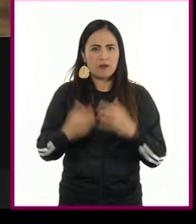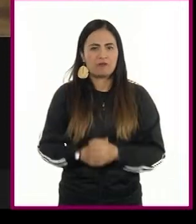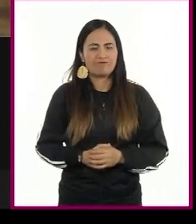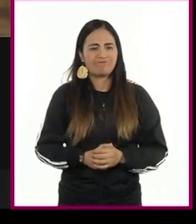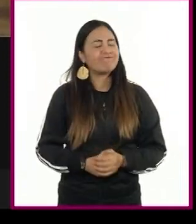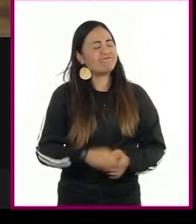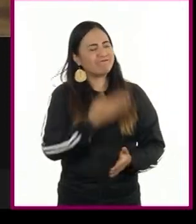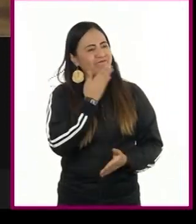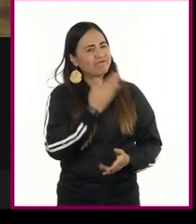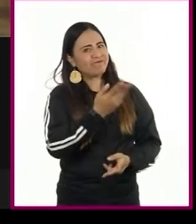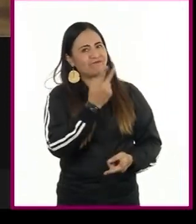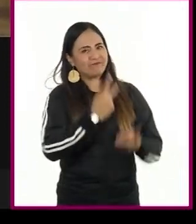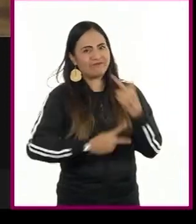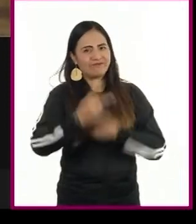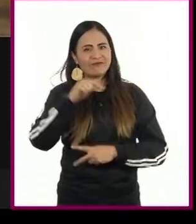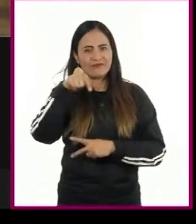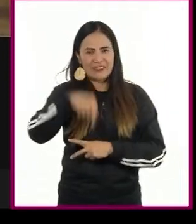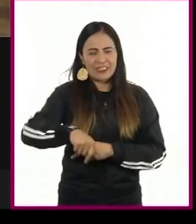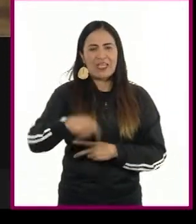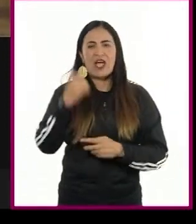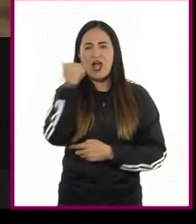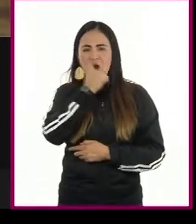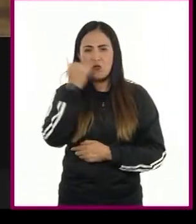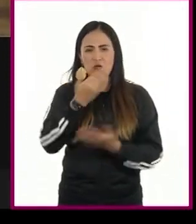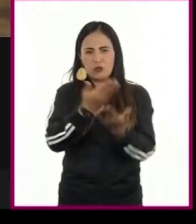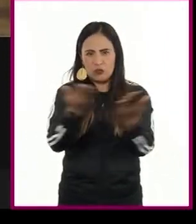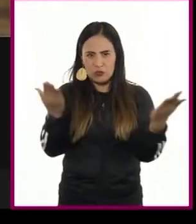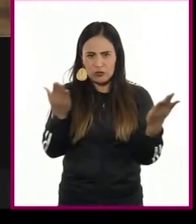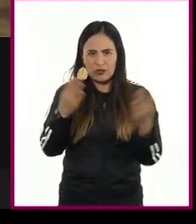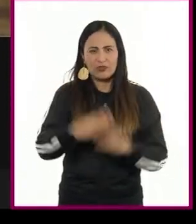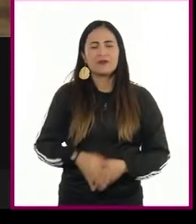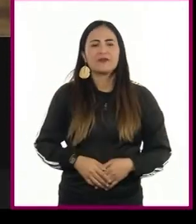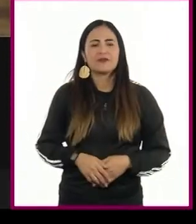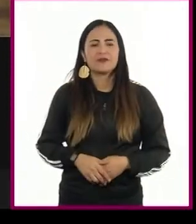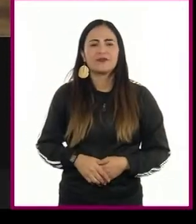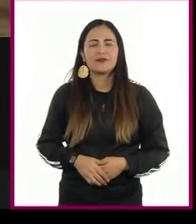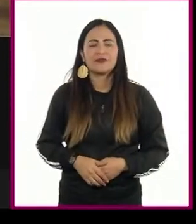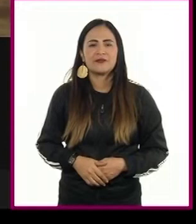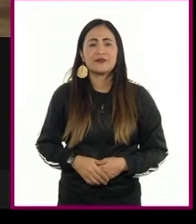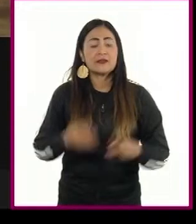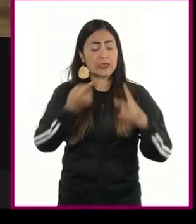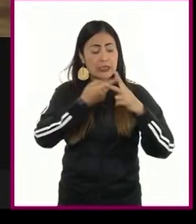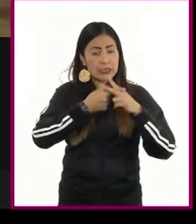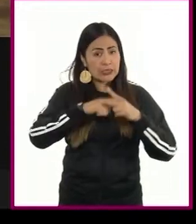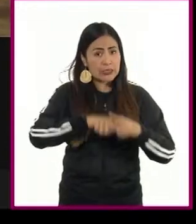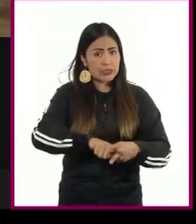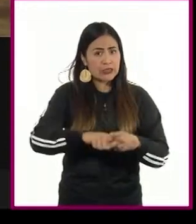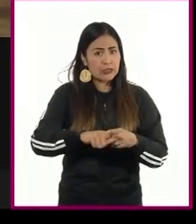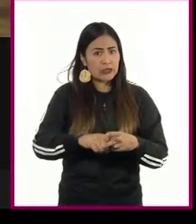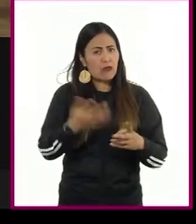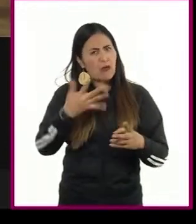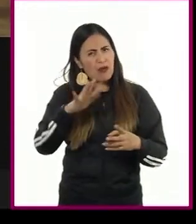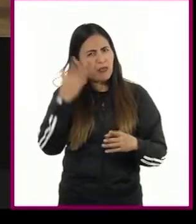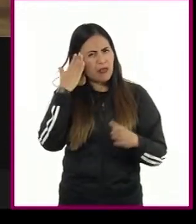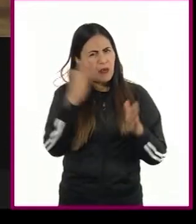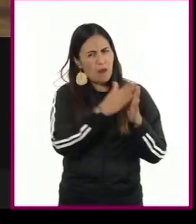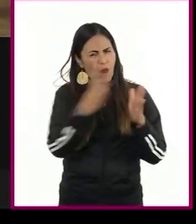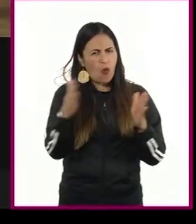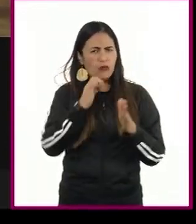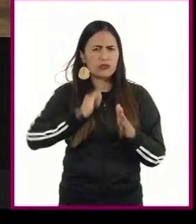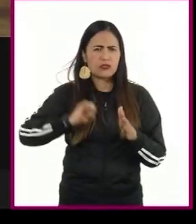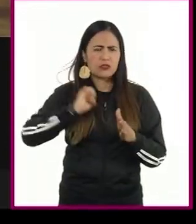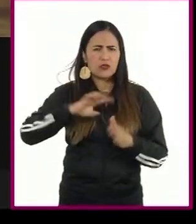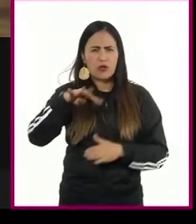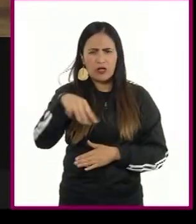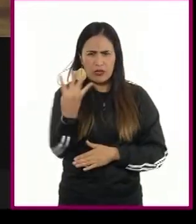Benvenuti, estimado alumnado de Aprende en Casa. Antes de introducirnos en el siglo XIV, les